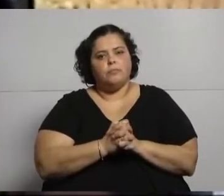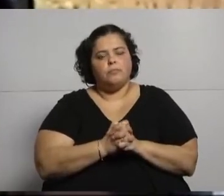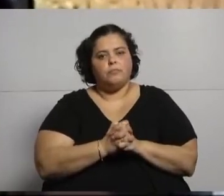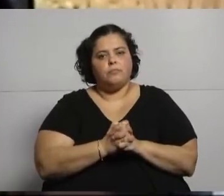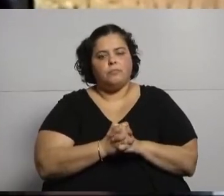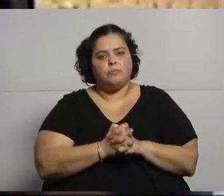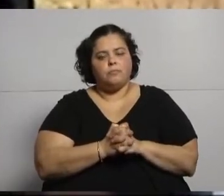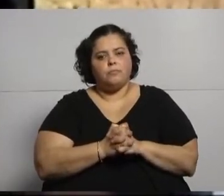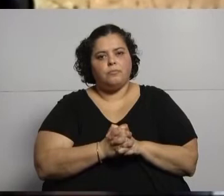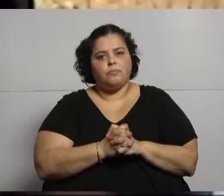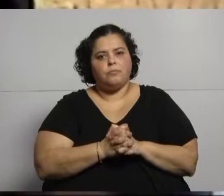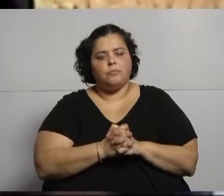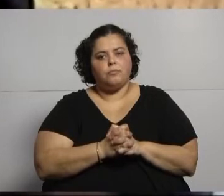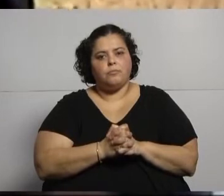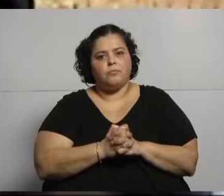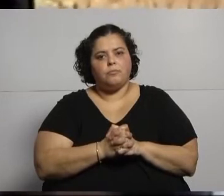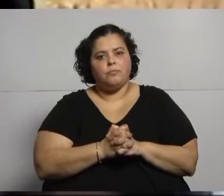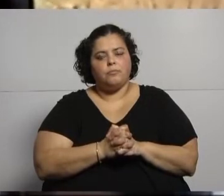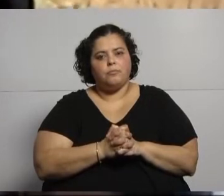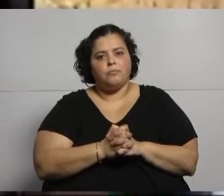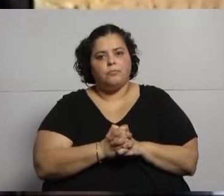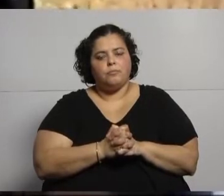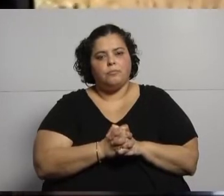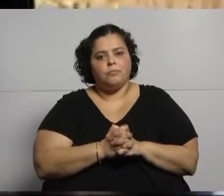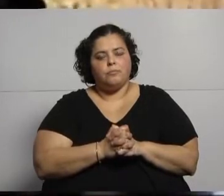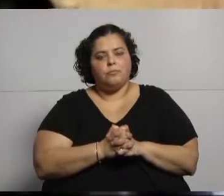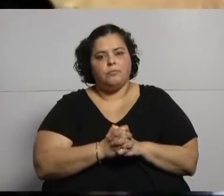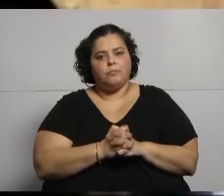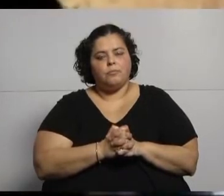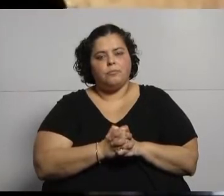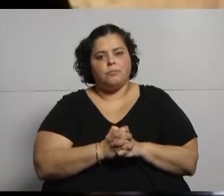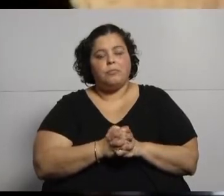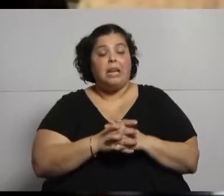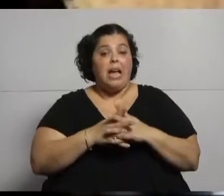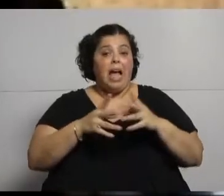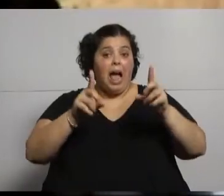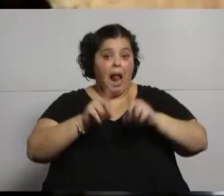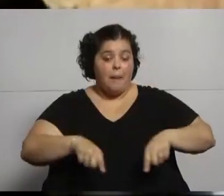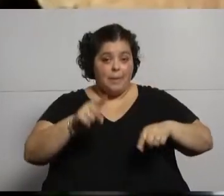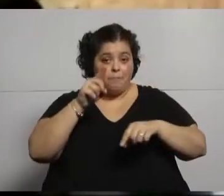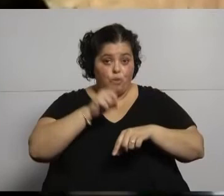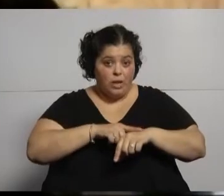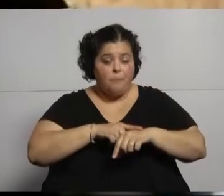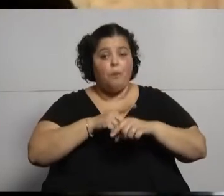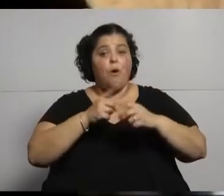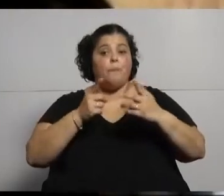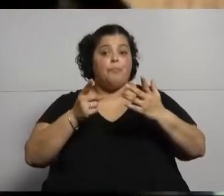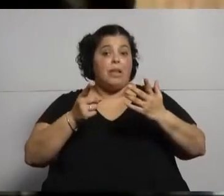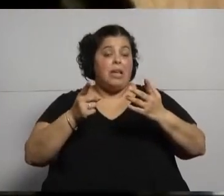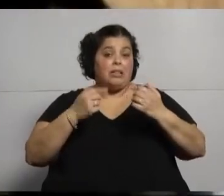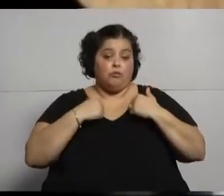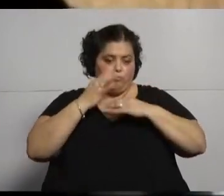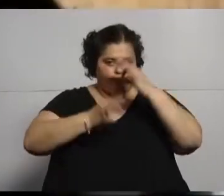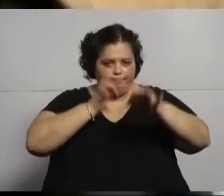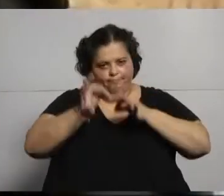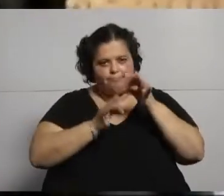Bien. ¿Sigo? Sí, por favor. Sí. Bien, al mismo tiempo que les voy comentando todas estas cuestiones que son